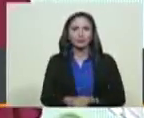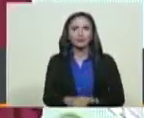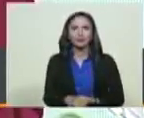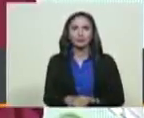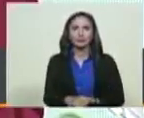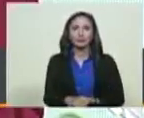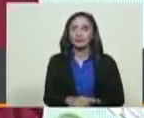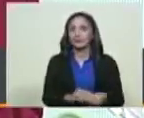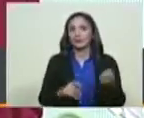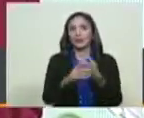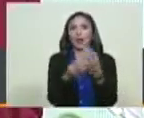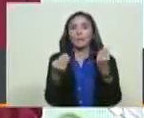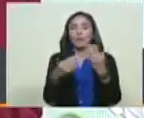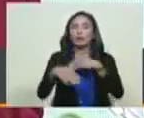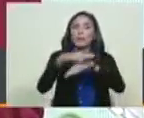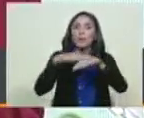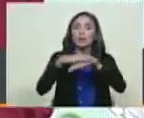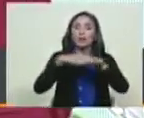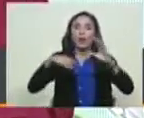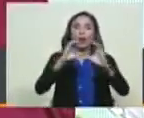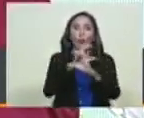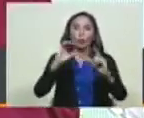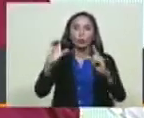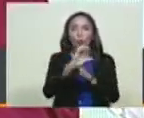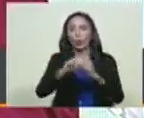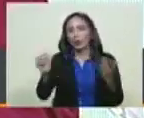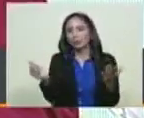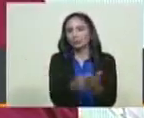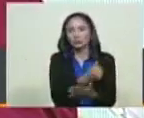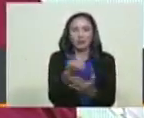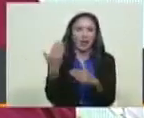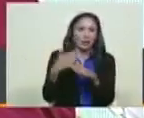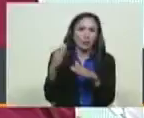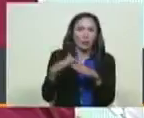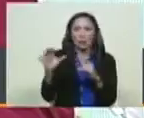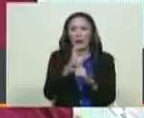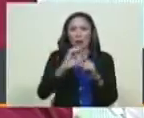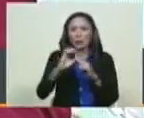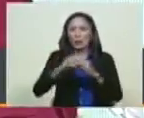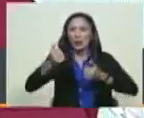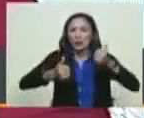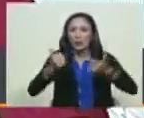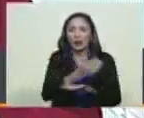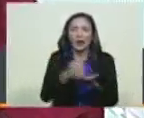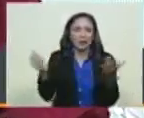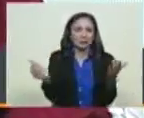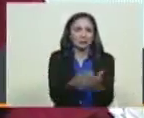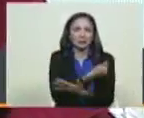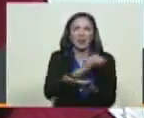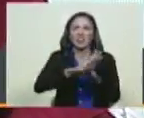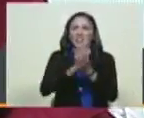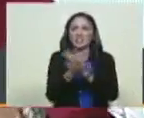el ministerio de cultura no importa la cultura para el neoliberalismo